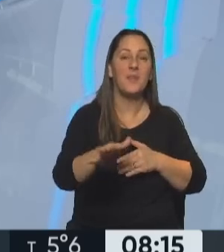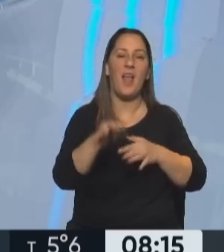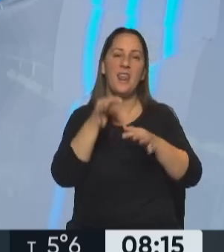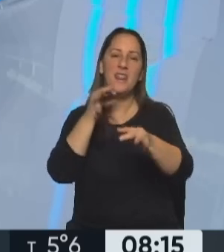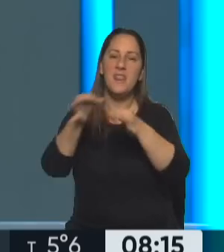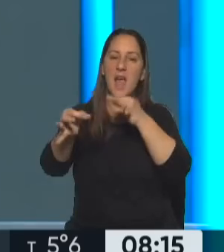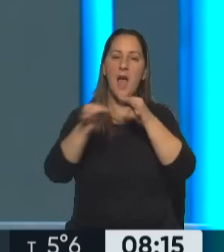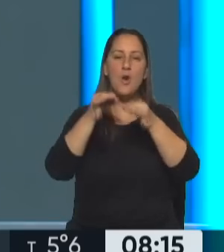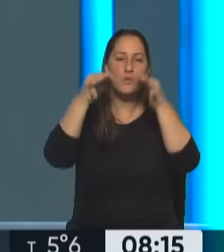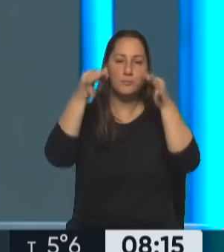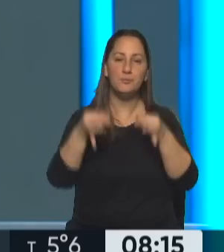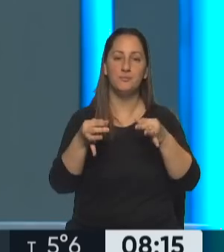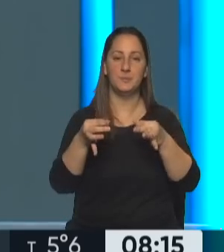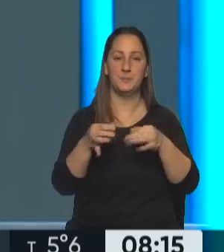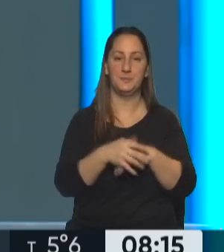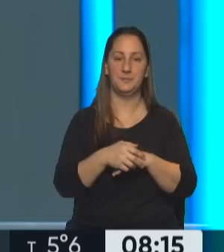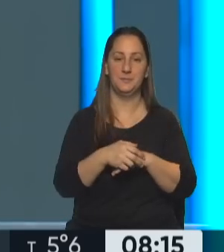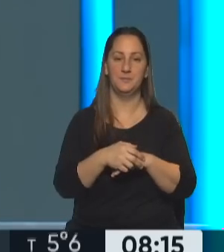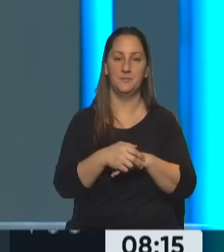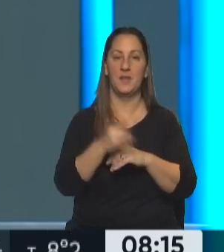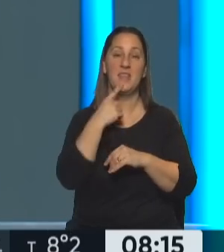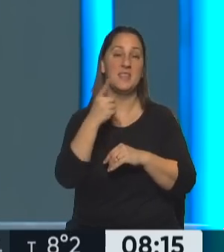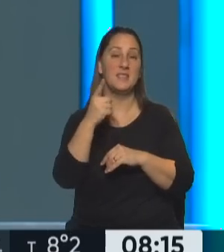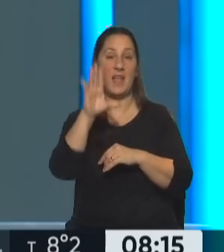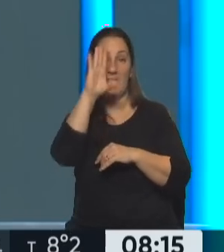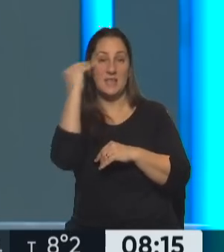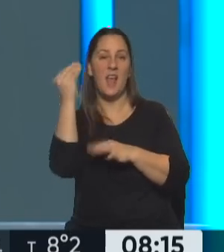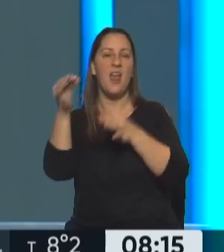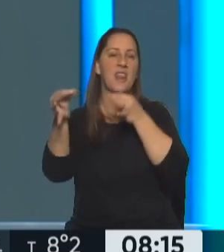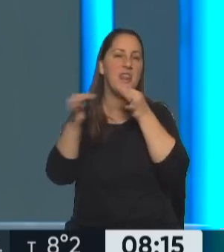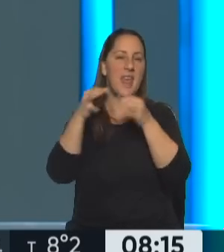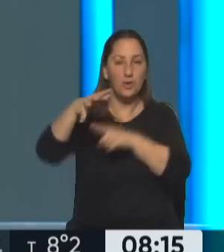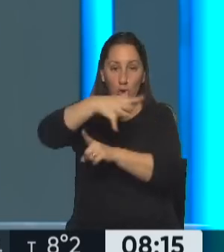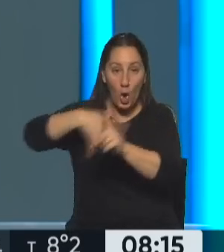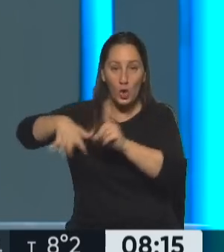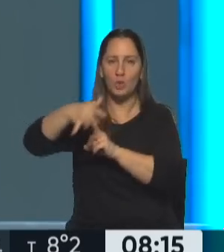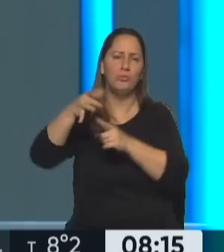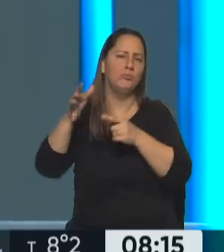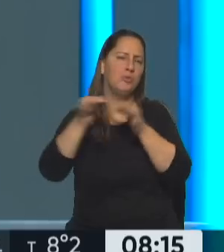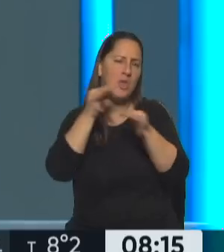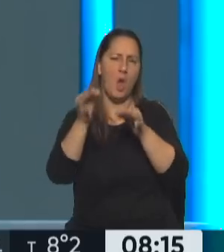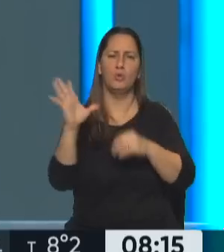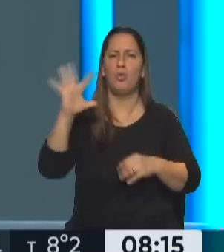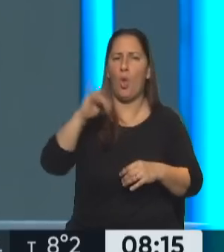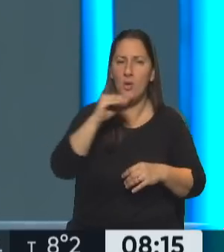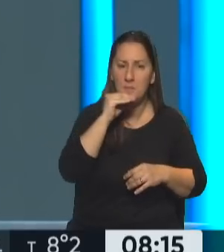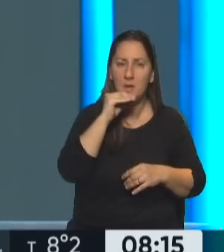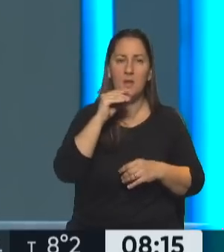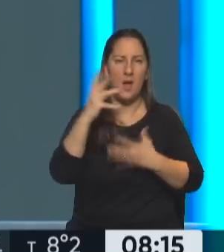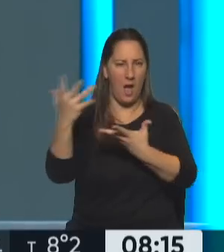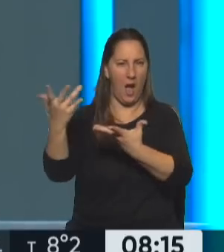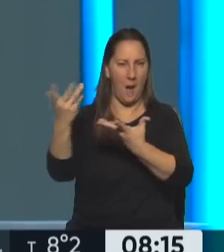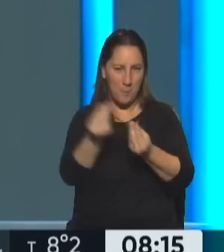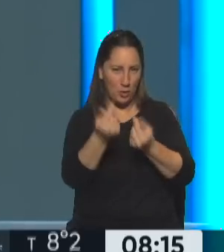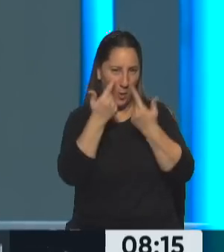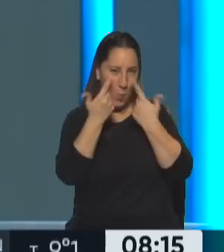es literal, dicen desde el entorno de Cristina, un diálogo de todos los días. Bueno, ¿se va a plasmar en un apoyo